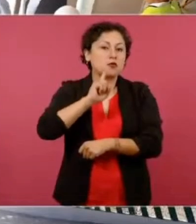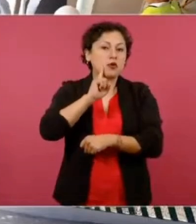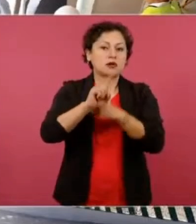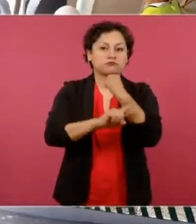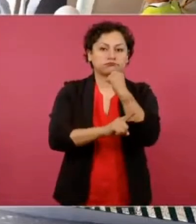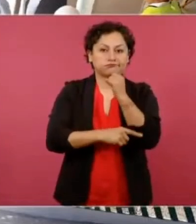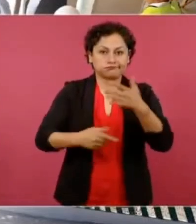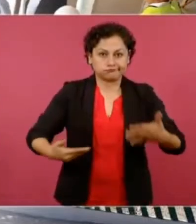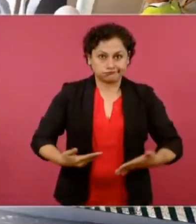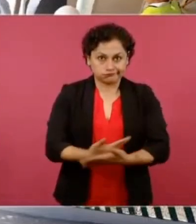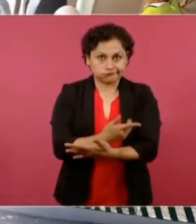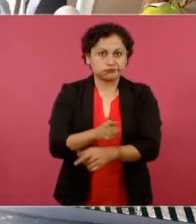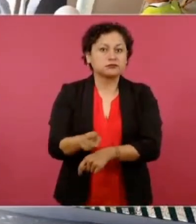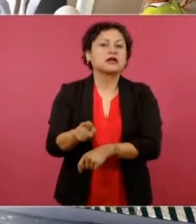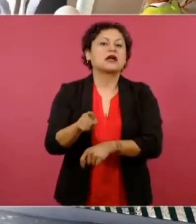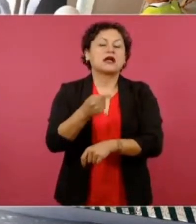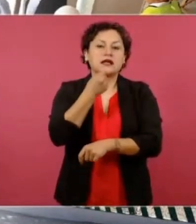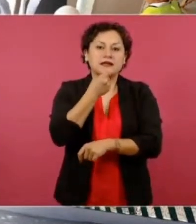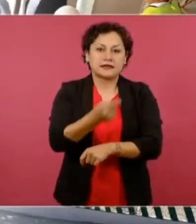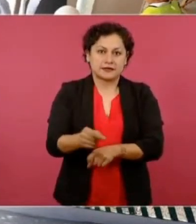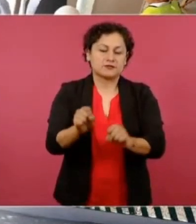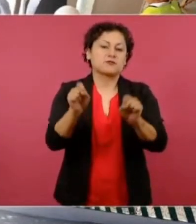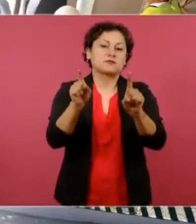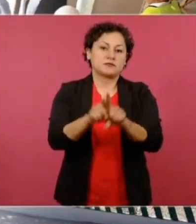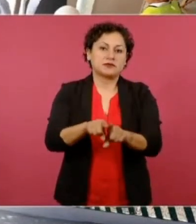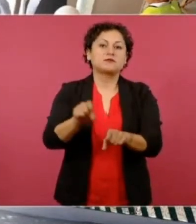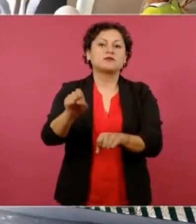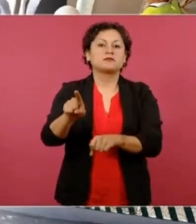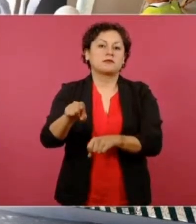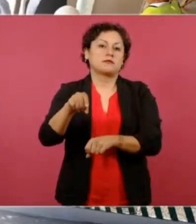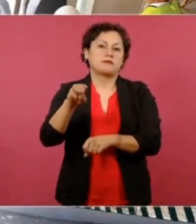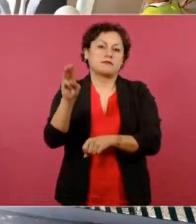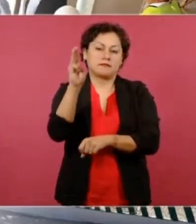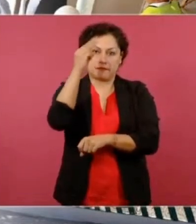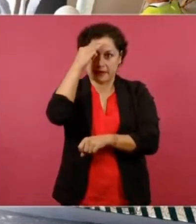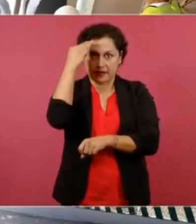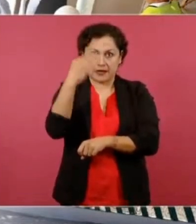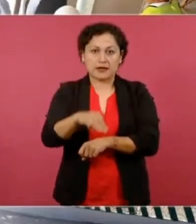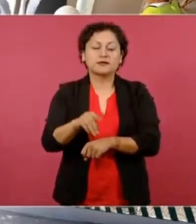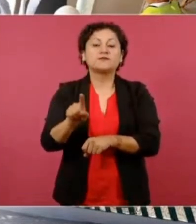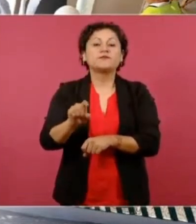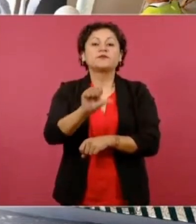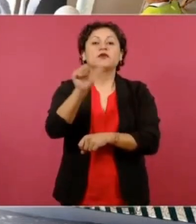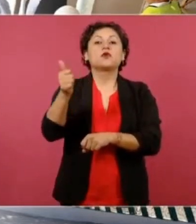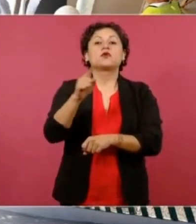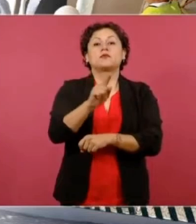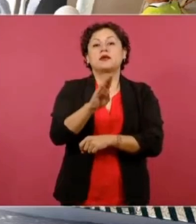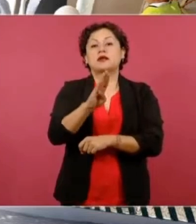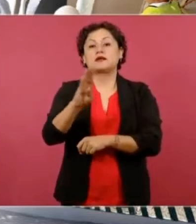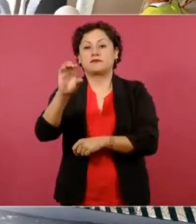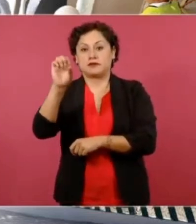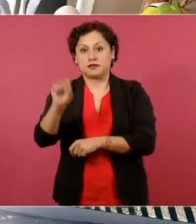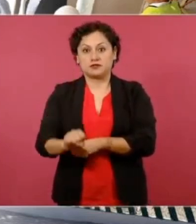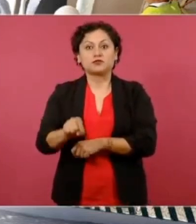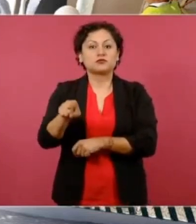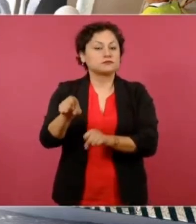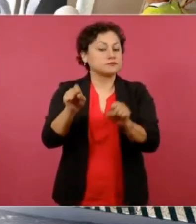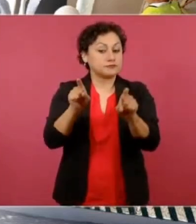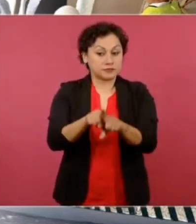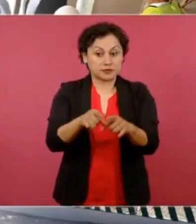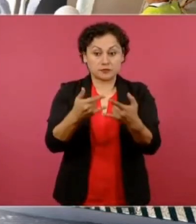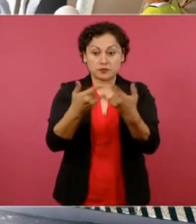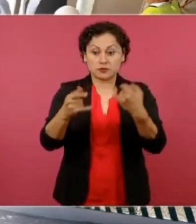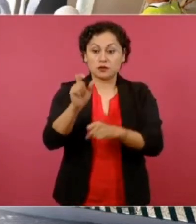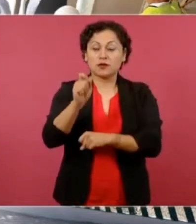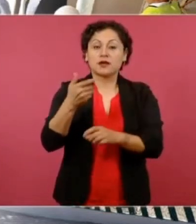está concluido, se está equipando, y el materno infantil de Mexicali. En Baja California Sur, también otra de estas historias, había un